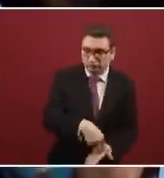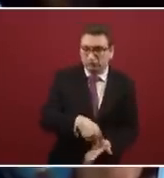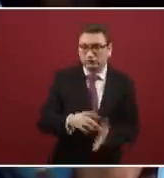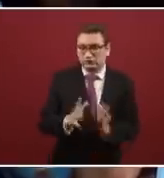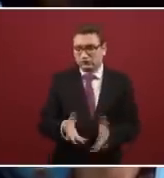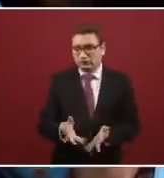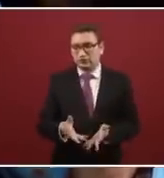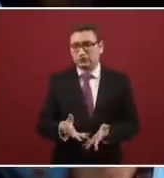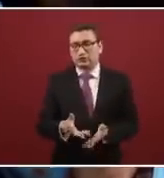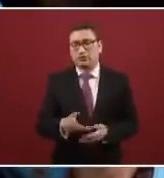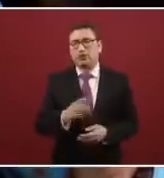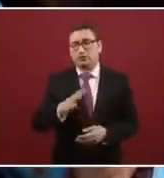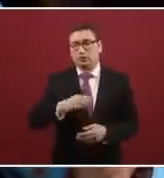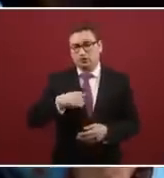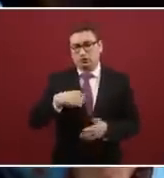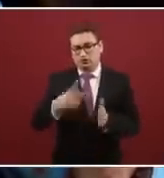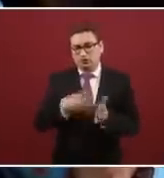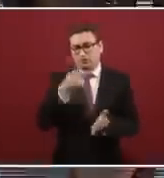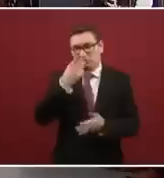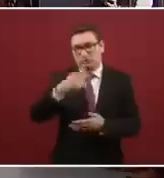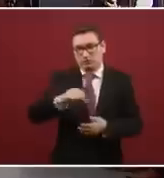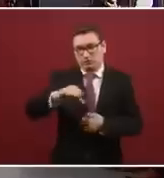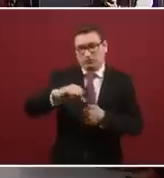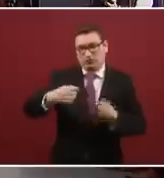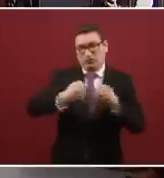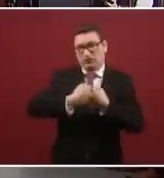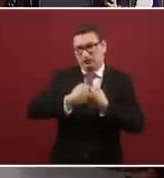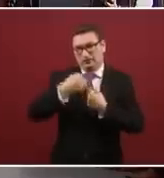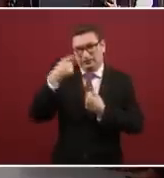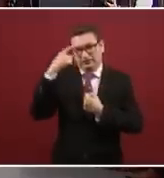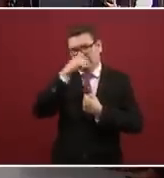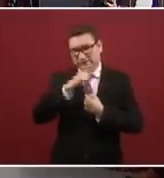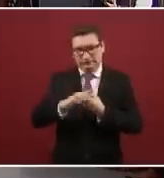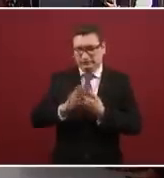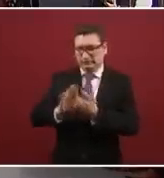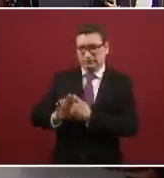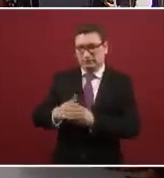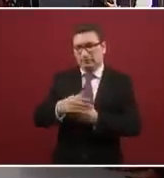repito, en la frontera va a ser imposible que lo logren.